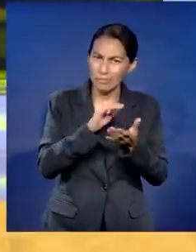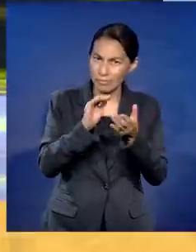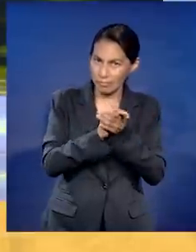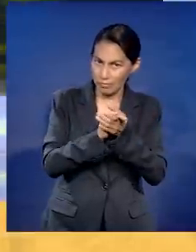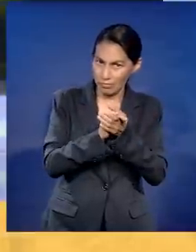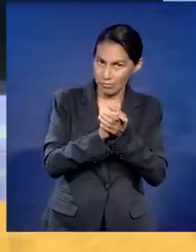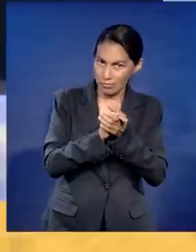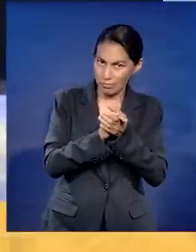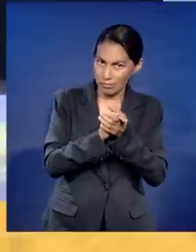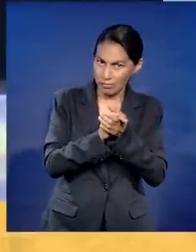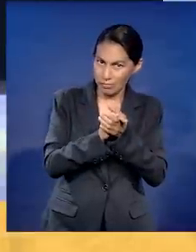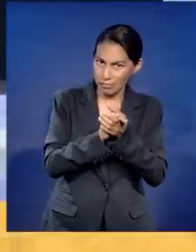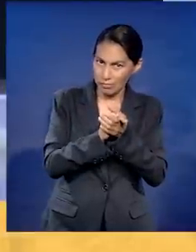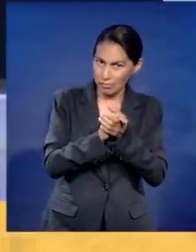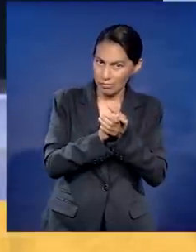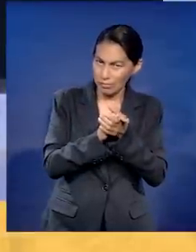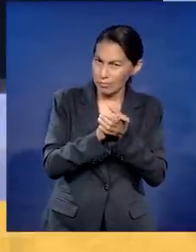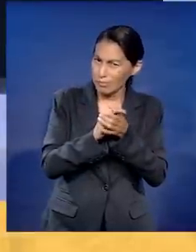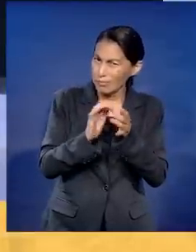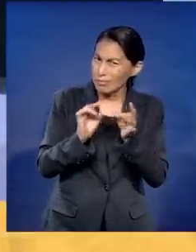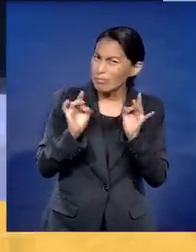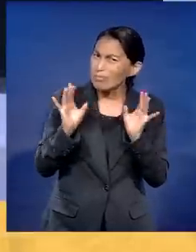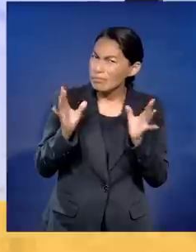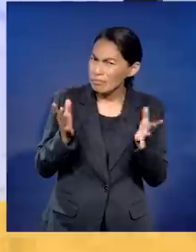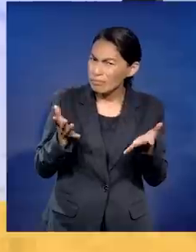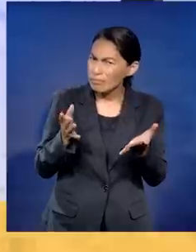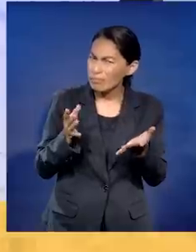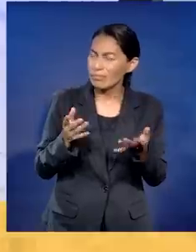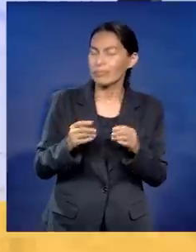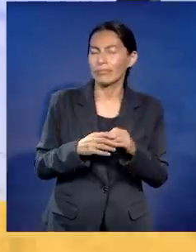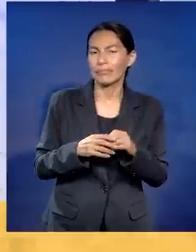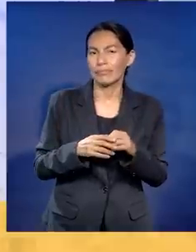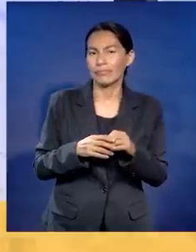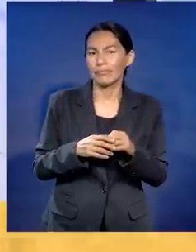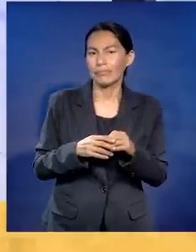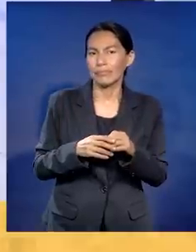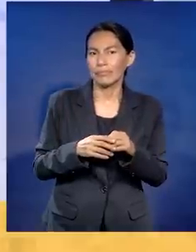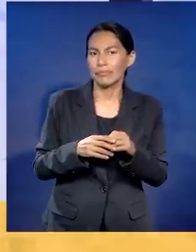Hay un misterio en las bodas. Y es este.